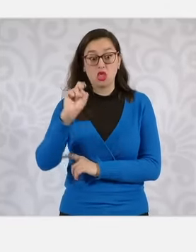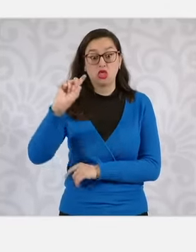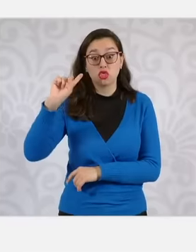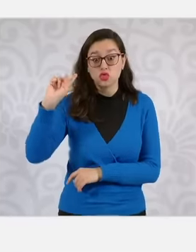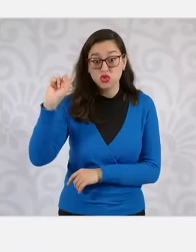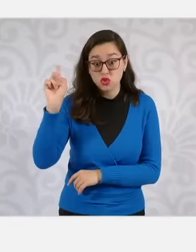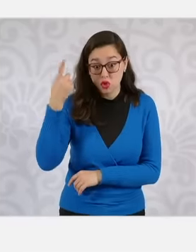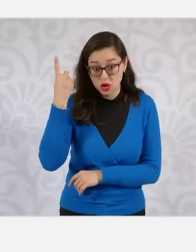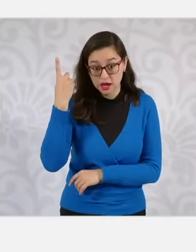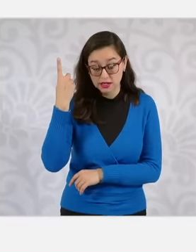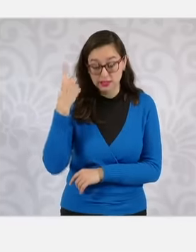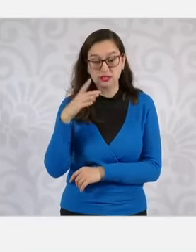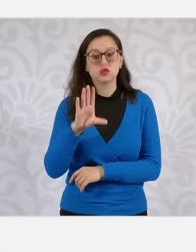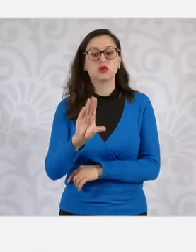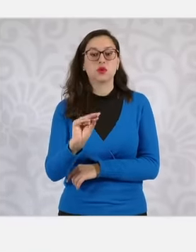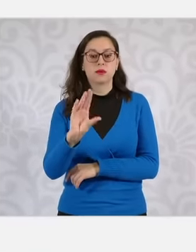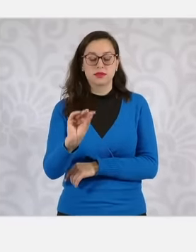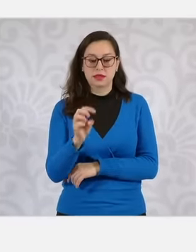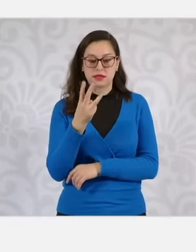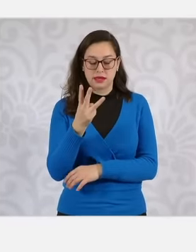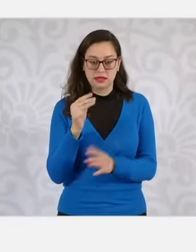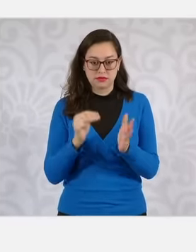625,188,666 dólares y